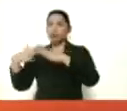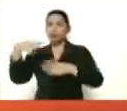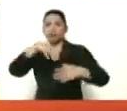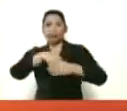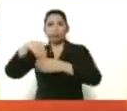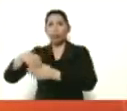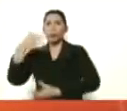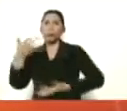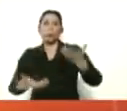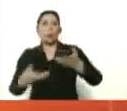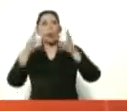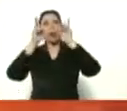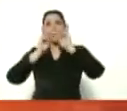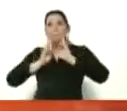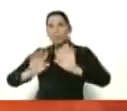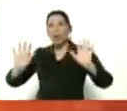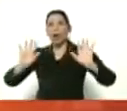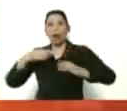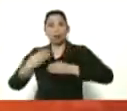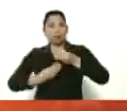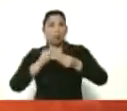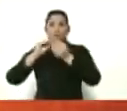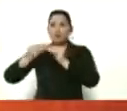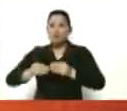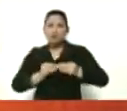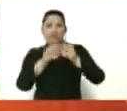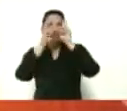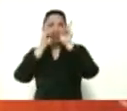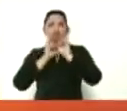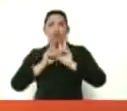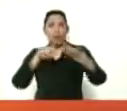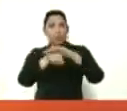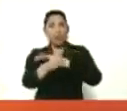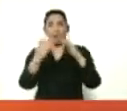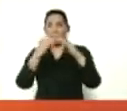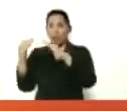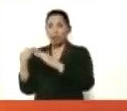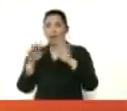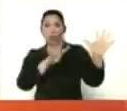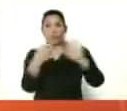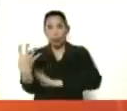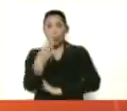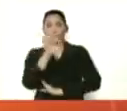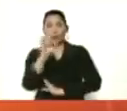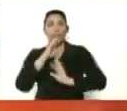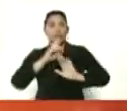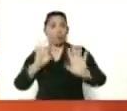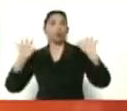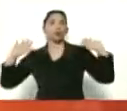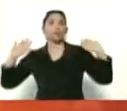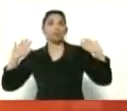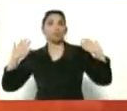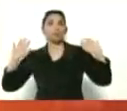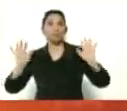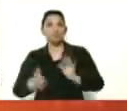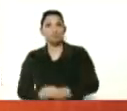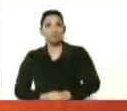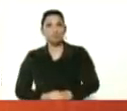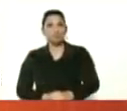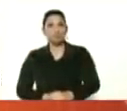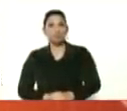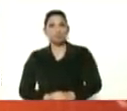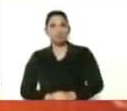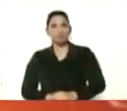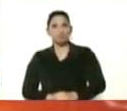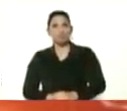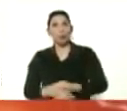cocinar, limpiar, hacer reparaciones y mantenimiento. 94%, o sea, todo el mundo pues, está